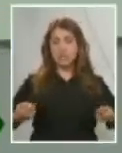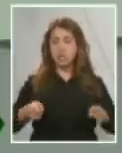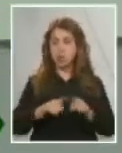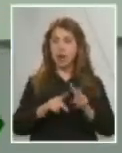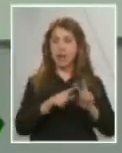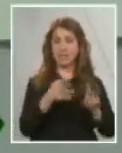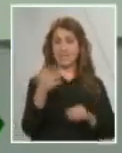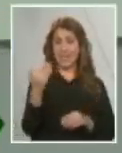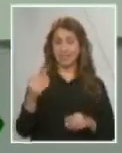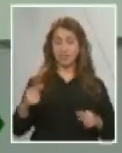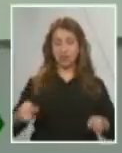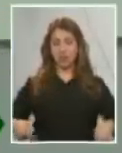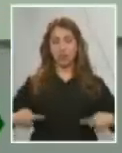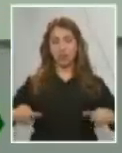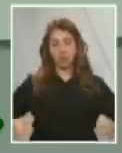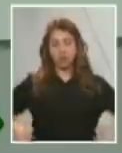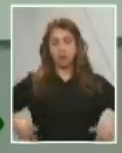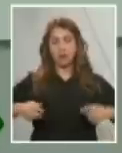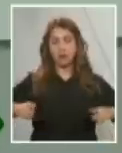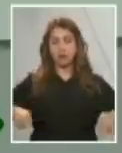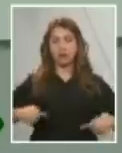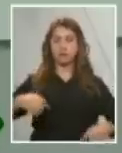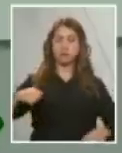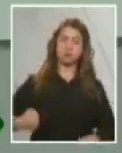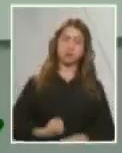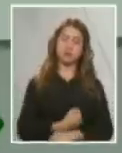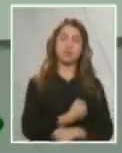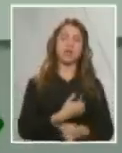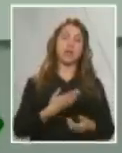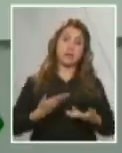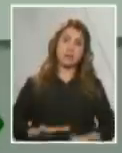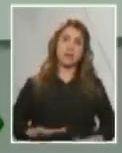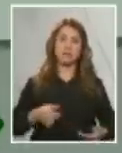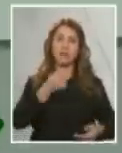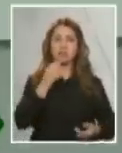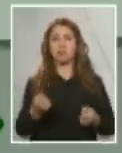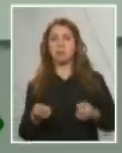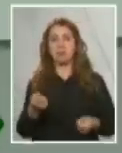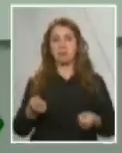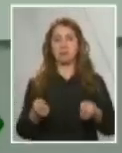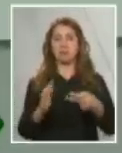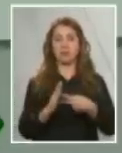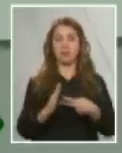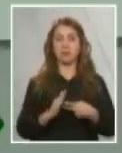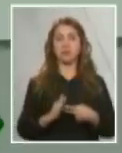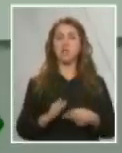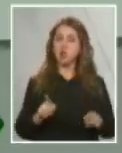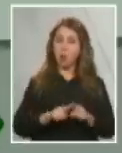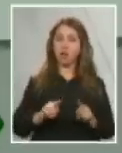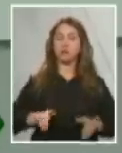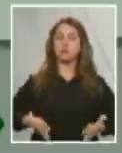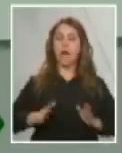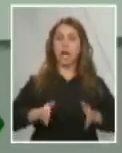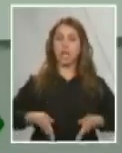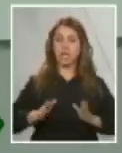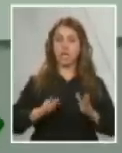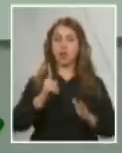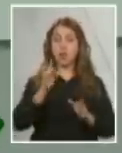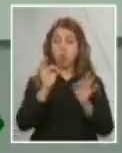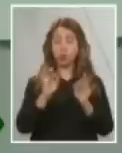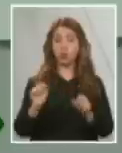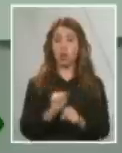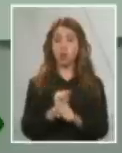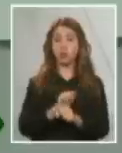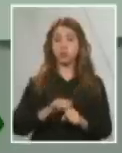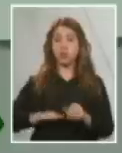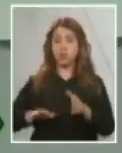antes. Lo eché de menos. Y me fui por la calle. Y un auto va